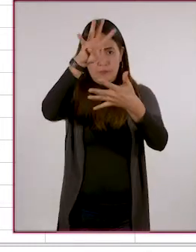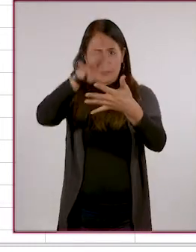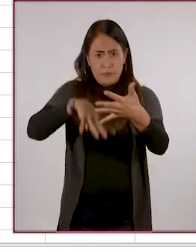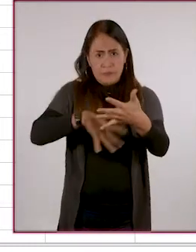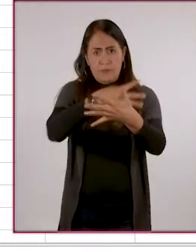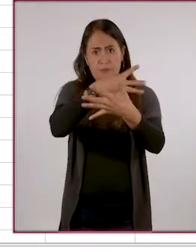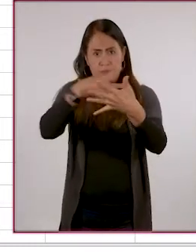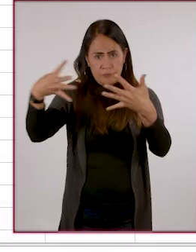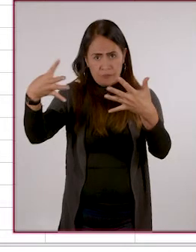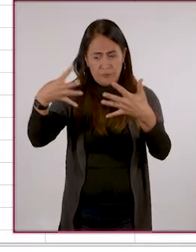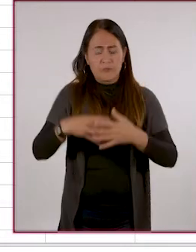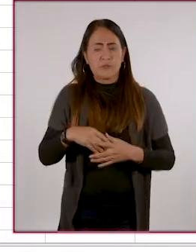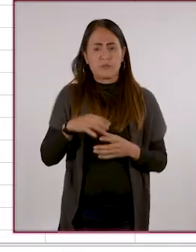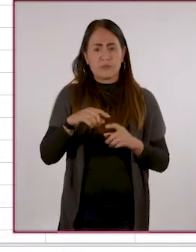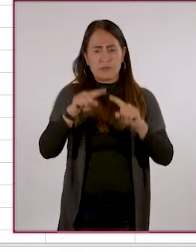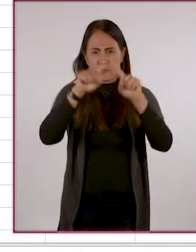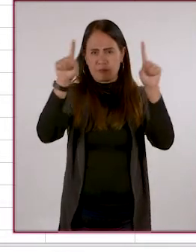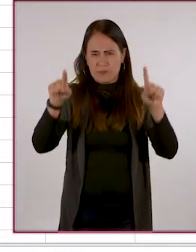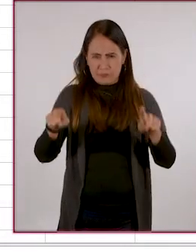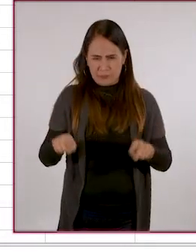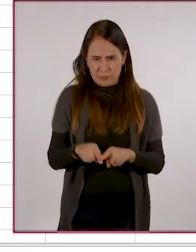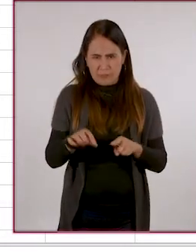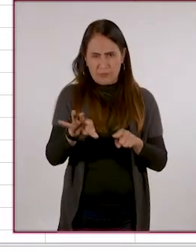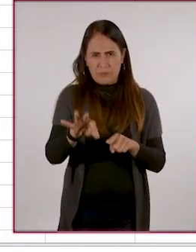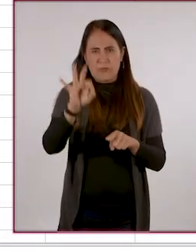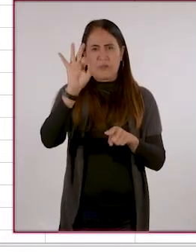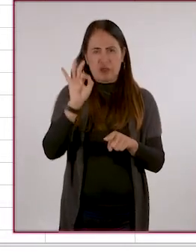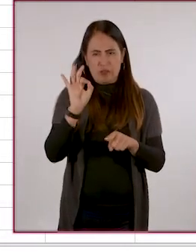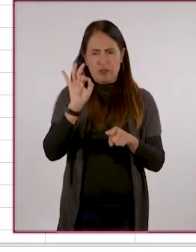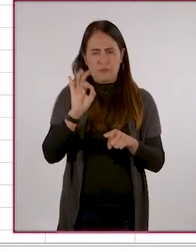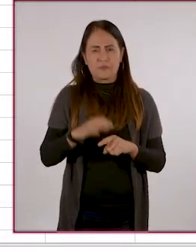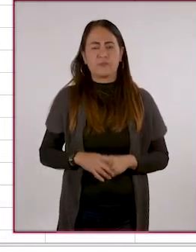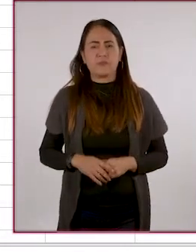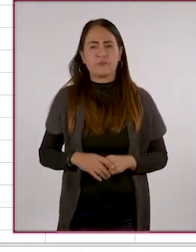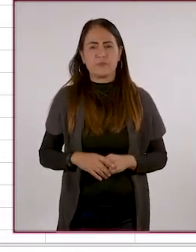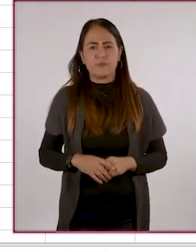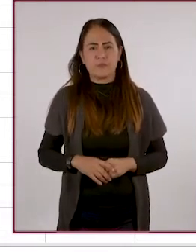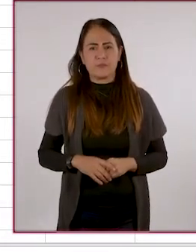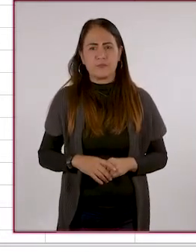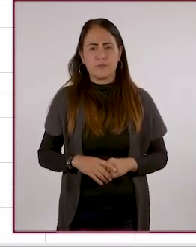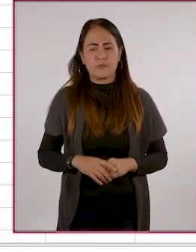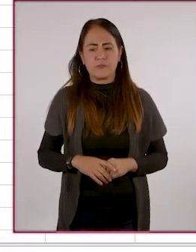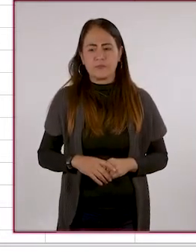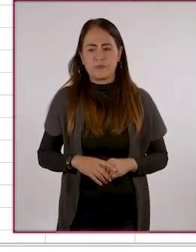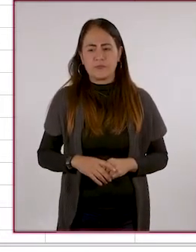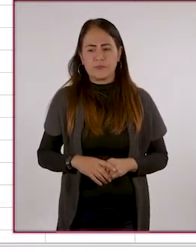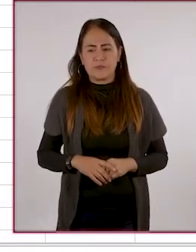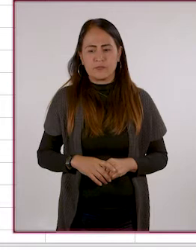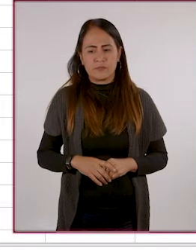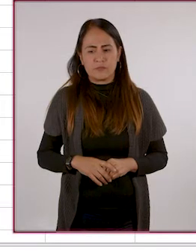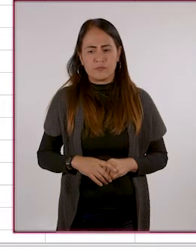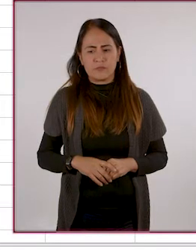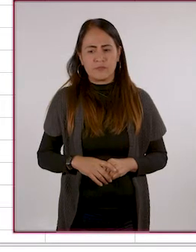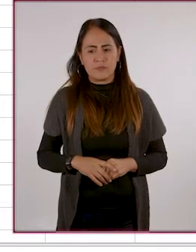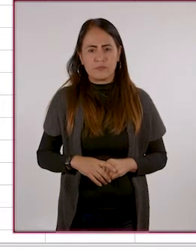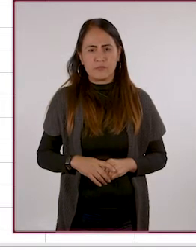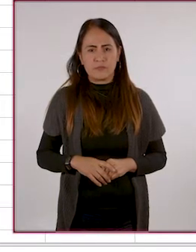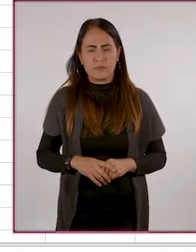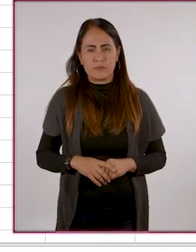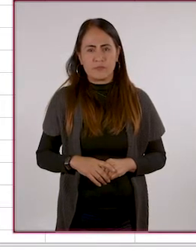nuestra tabla, ¿no? Lo que vamos a seleccionar es toda nuestra tabla